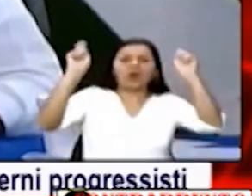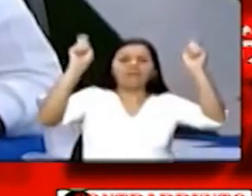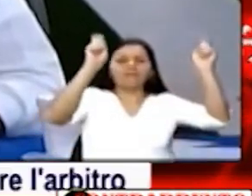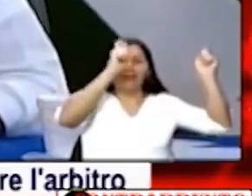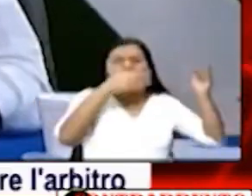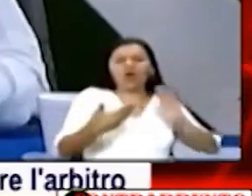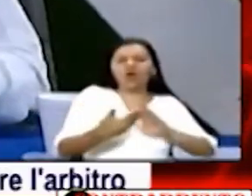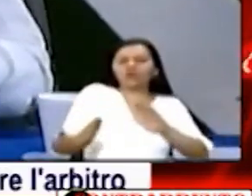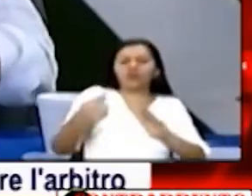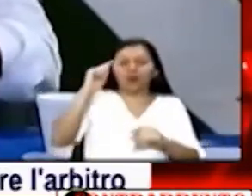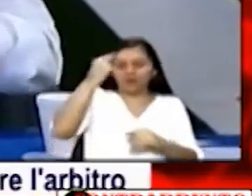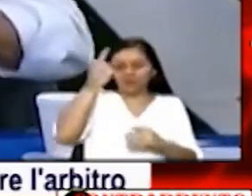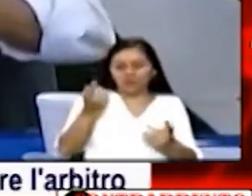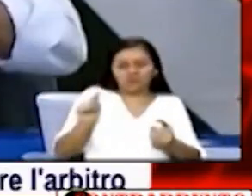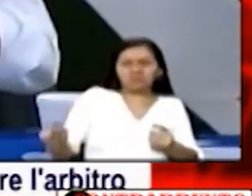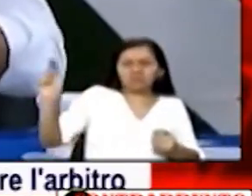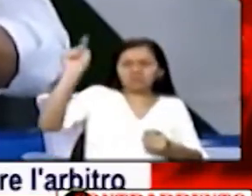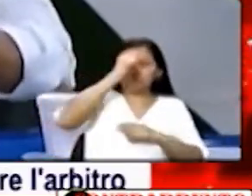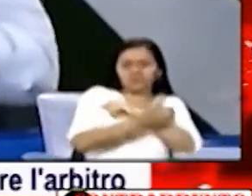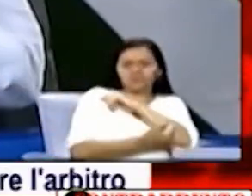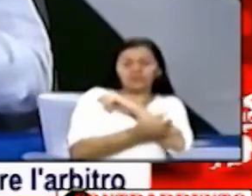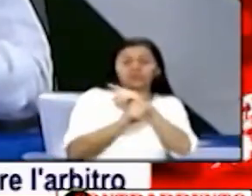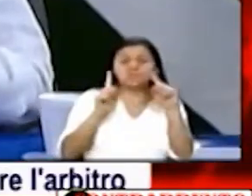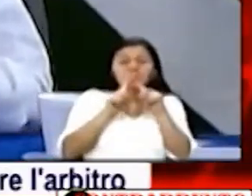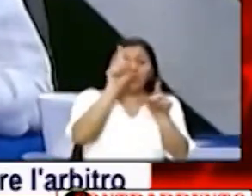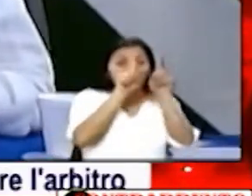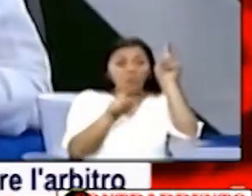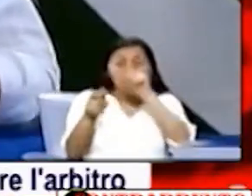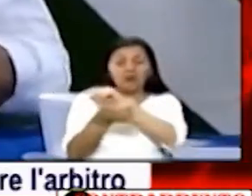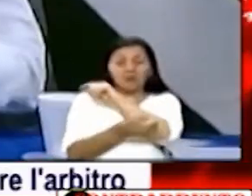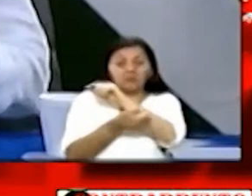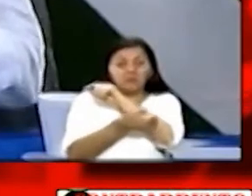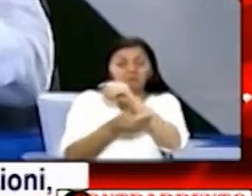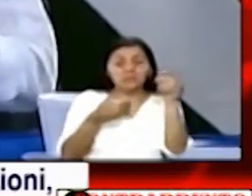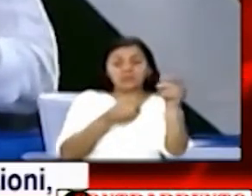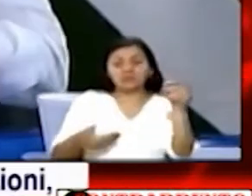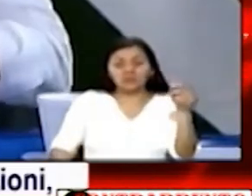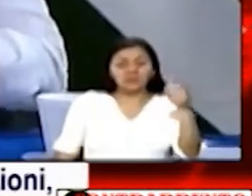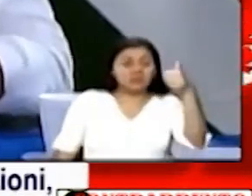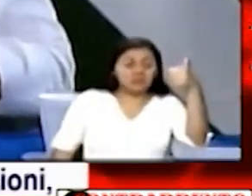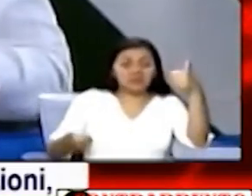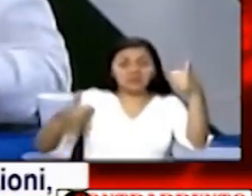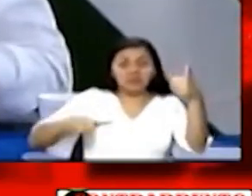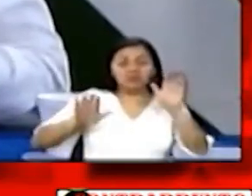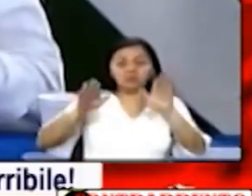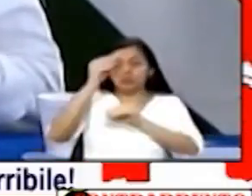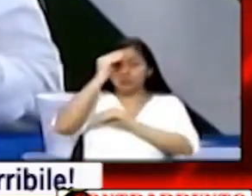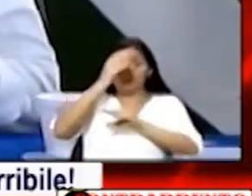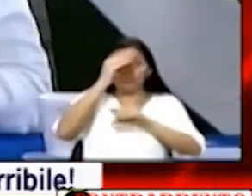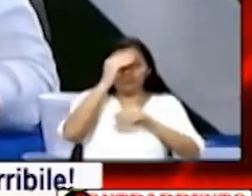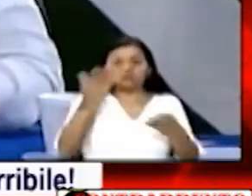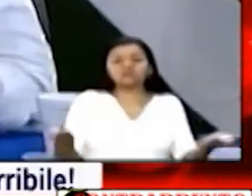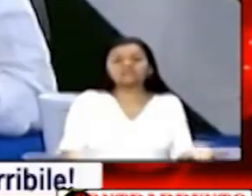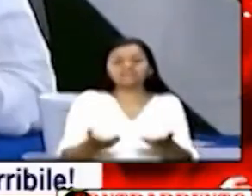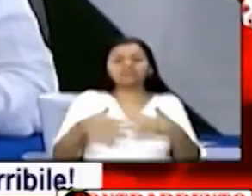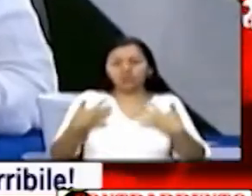progresistas que, y si algún presidente o país se cree árbitro del bien y del mal en base a esas informaciones, sería